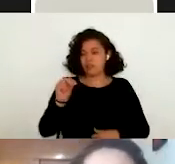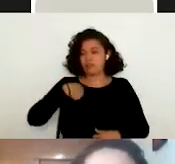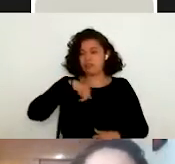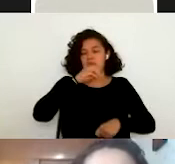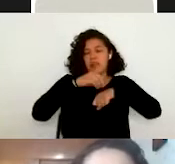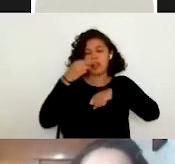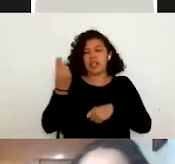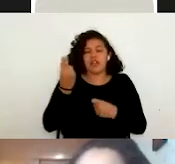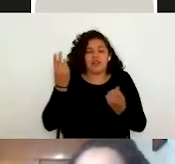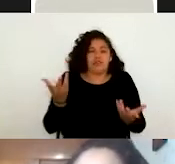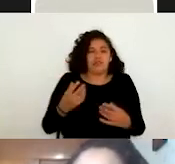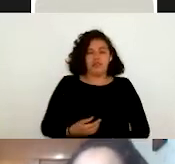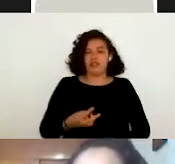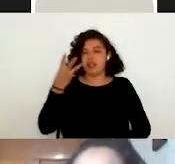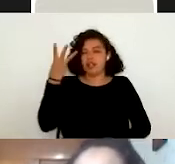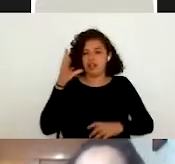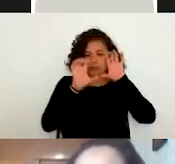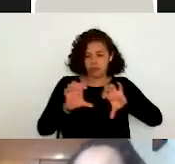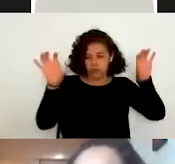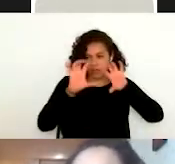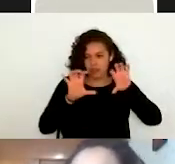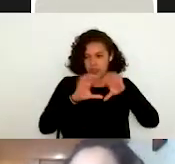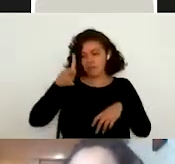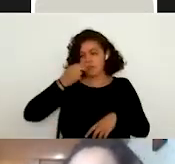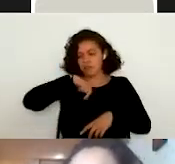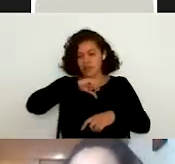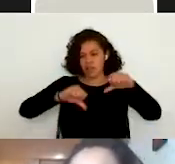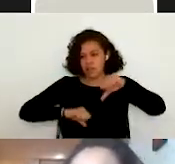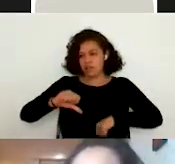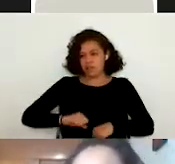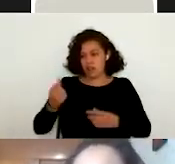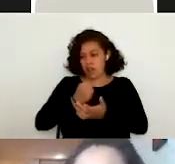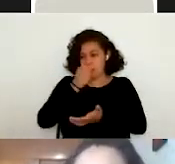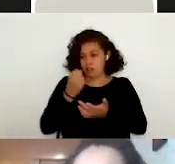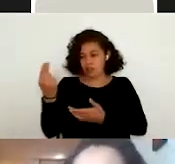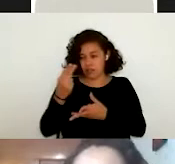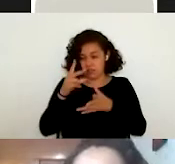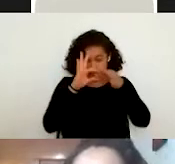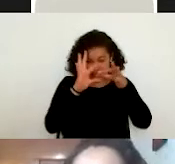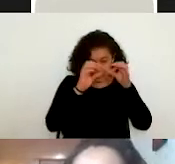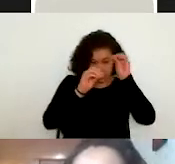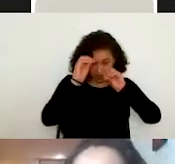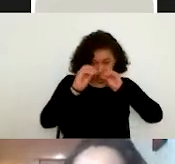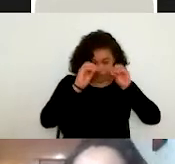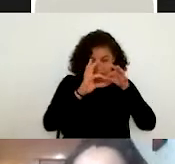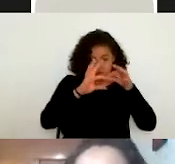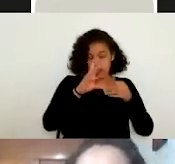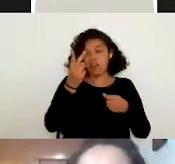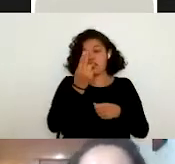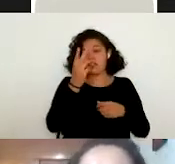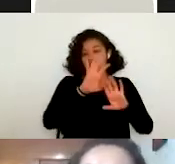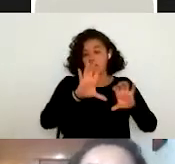necesitamos 3 computadoras, pero en nuestras actividades no estamos describiendo para qué necesitamos las computadoras,